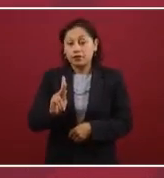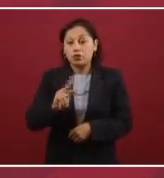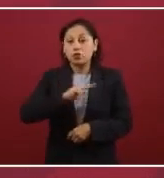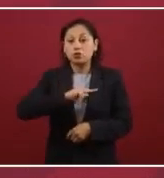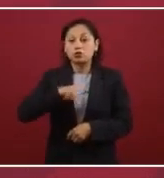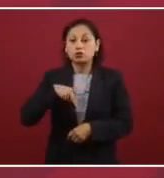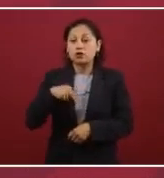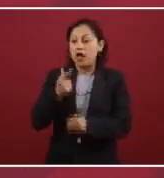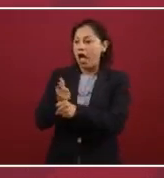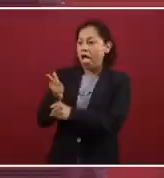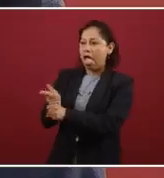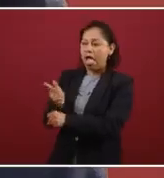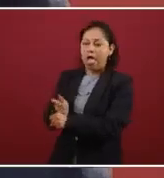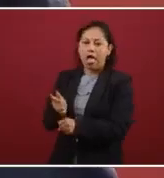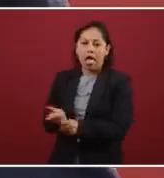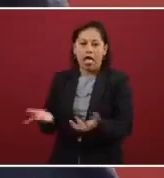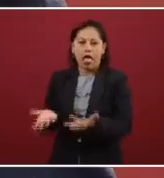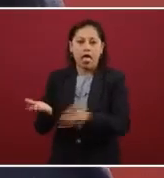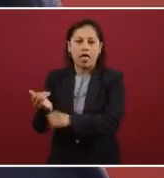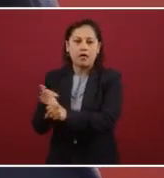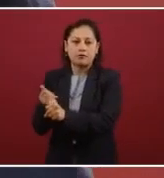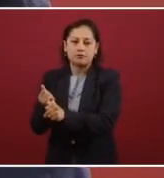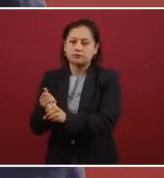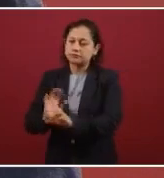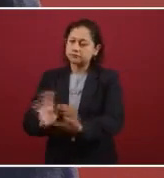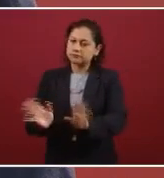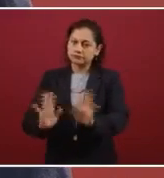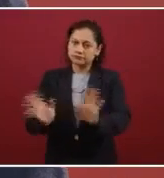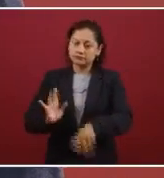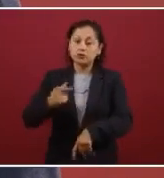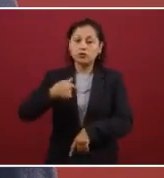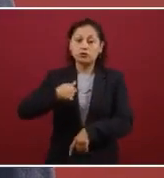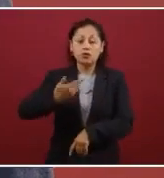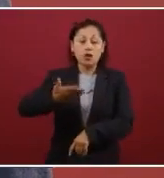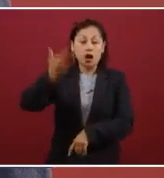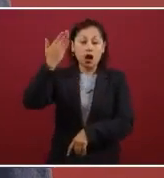estas denuncias, lo dije hasta en la toma de posición,